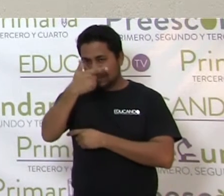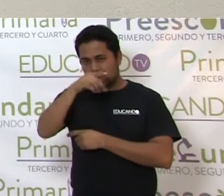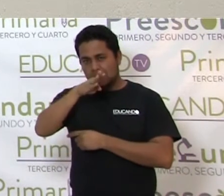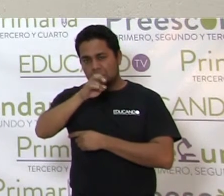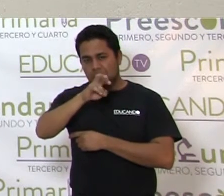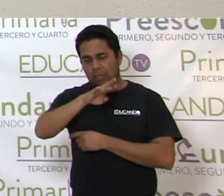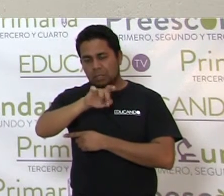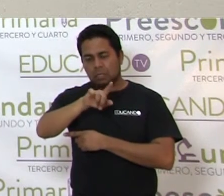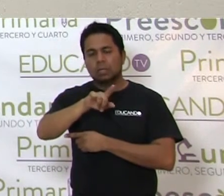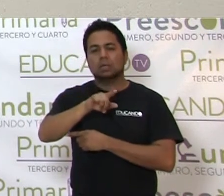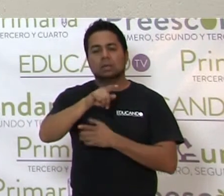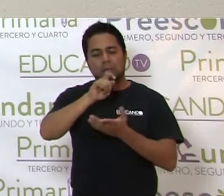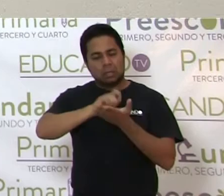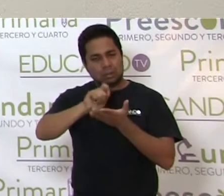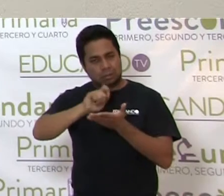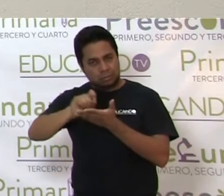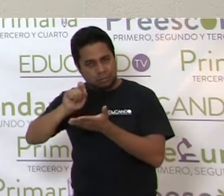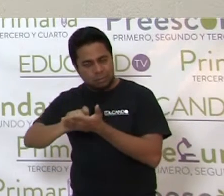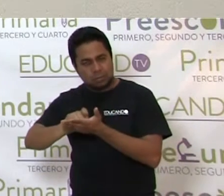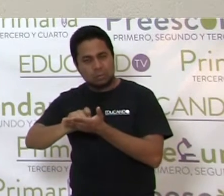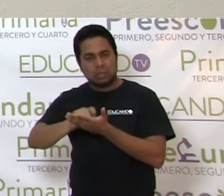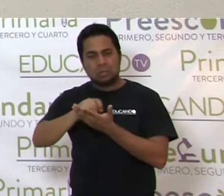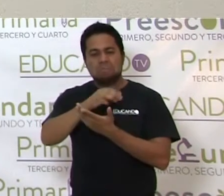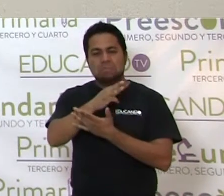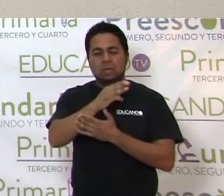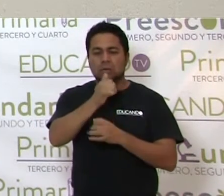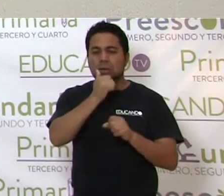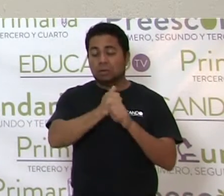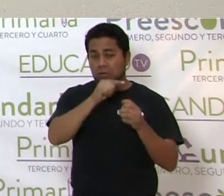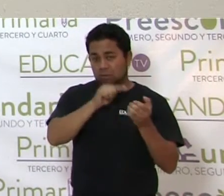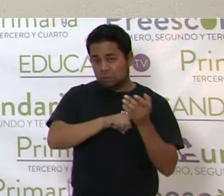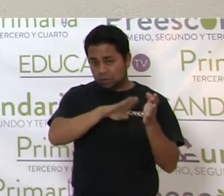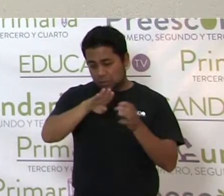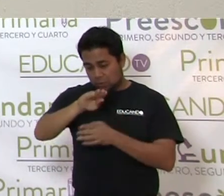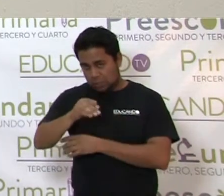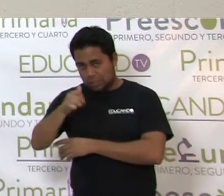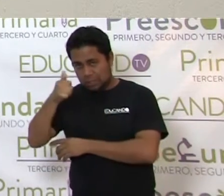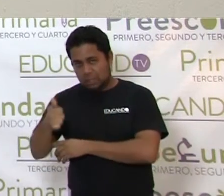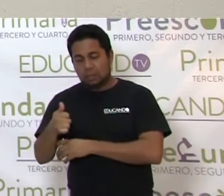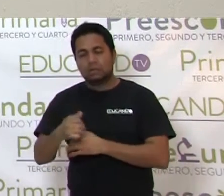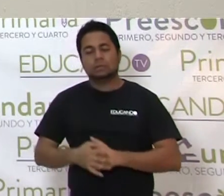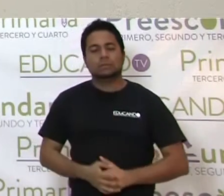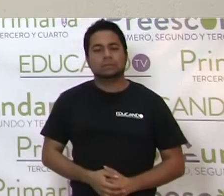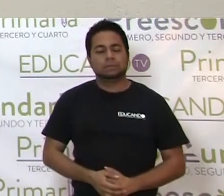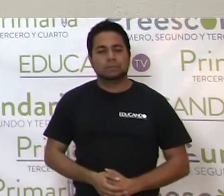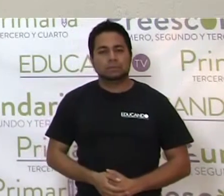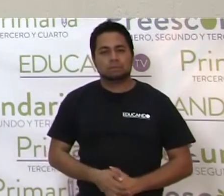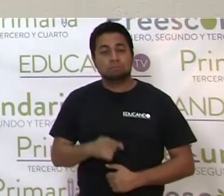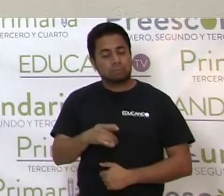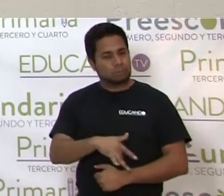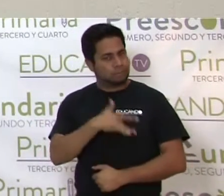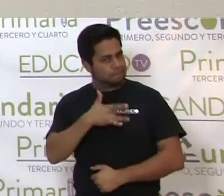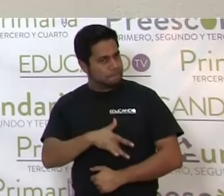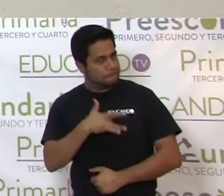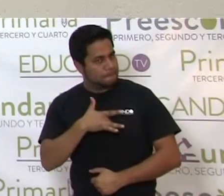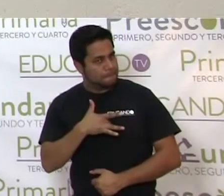Márquez, Cartagena de Indias, mayo de 1996. ¿Qué les